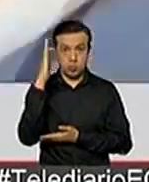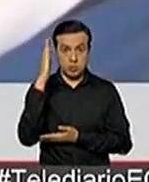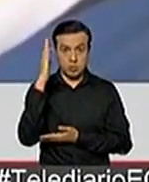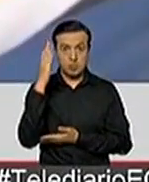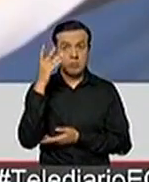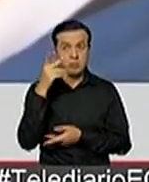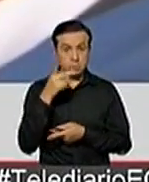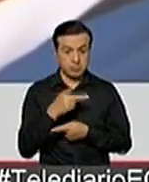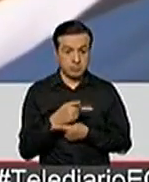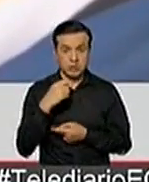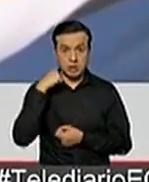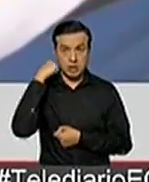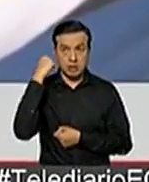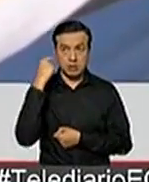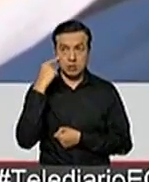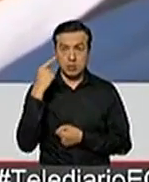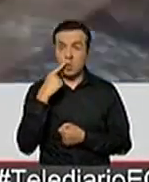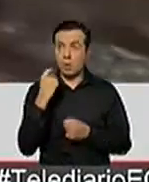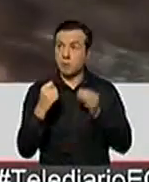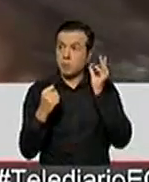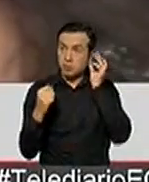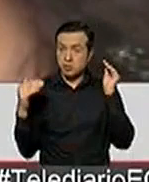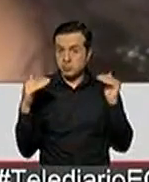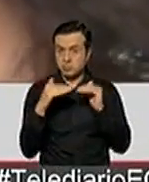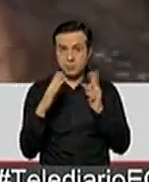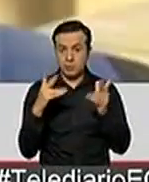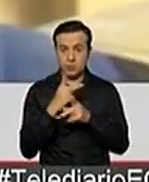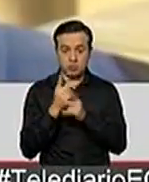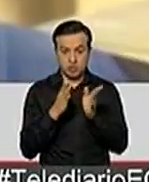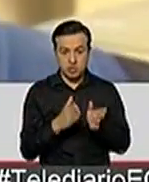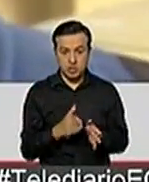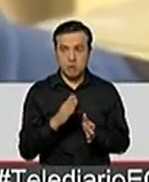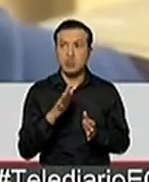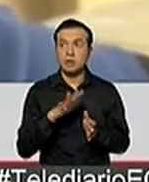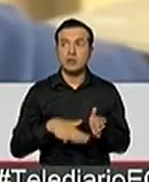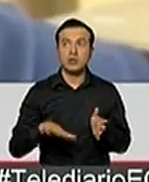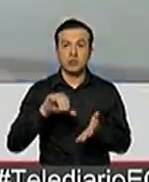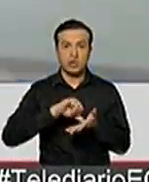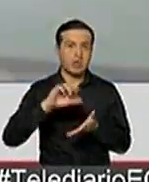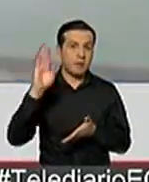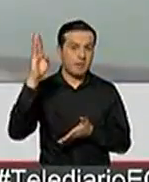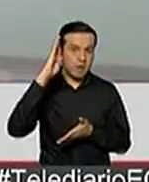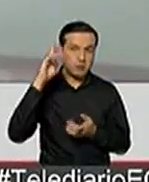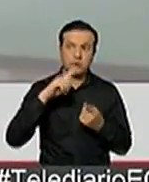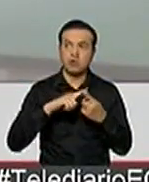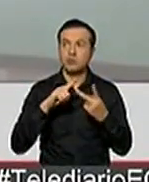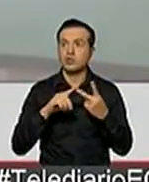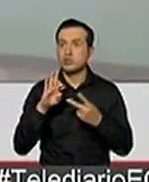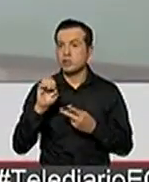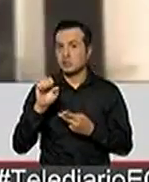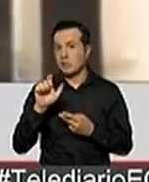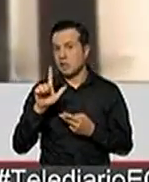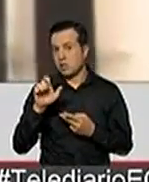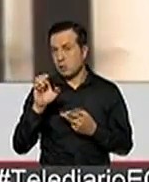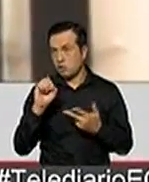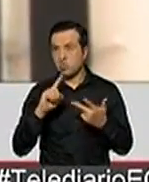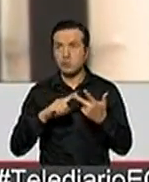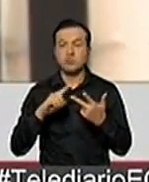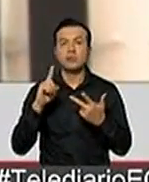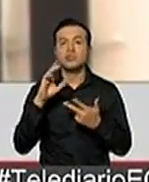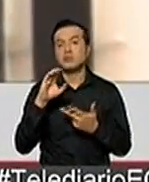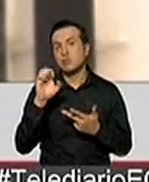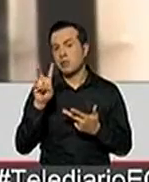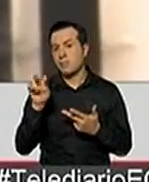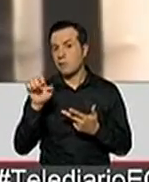protección por la vulneración de paridad de género de las concejalas en las ciudades de Baños, Tisaleo y Ceballos, en los que no